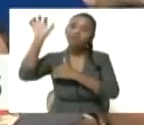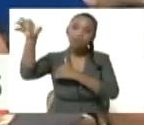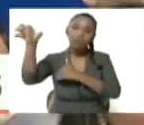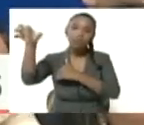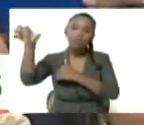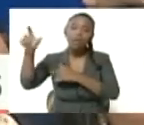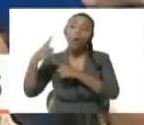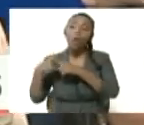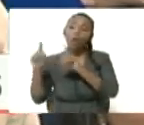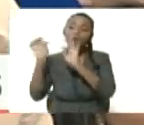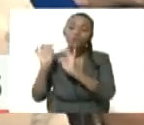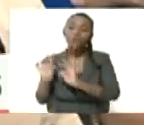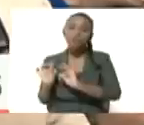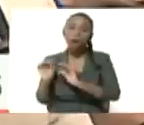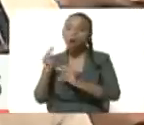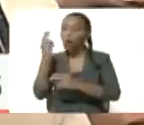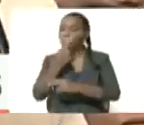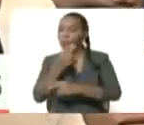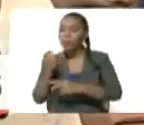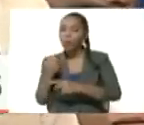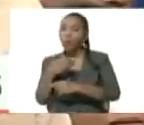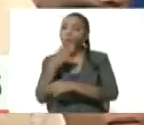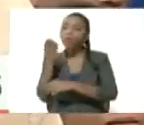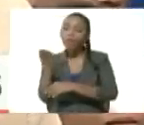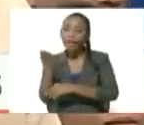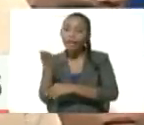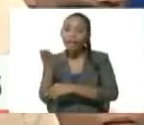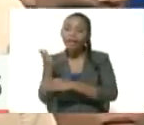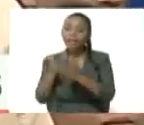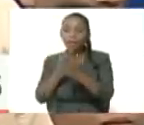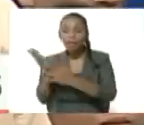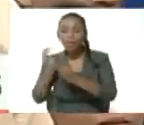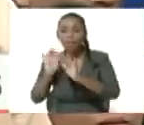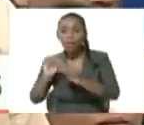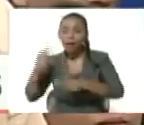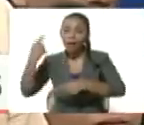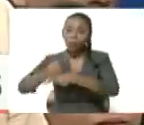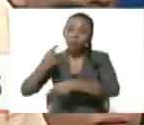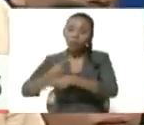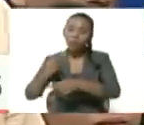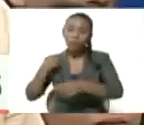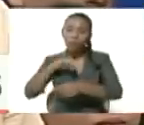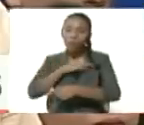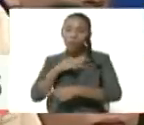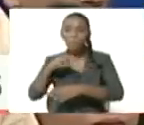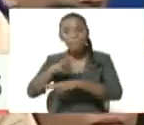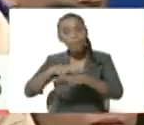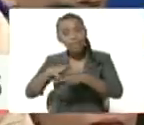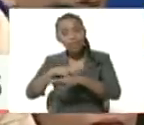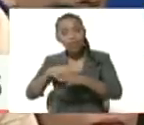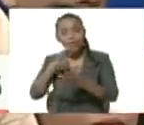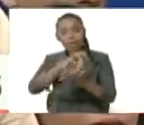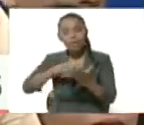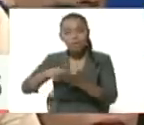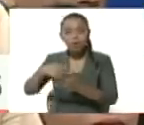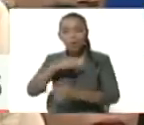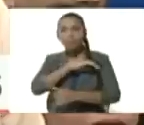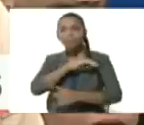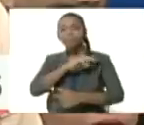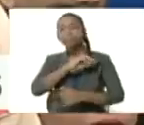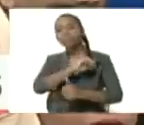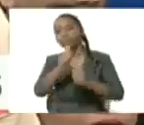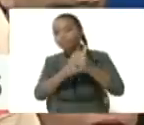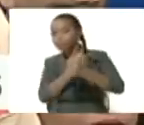Y por otra parte, comprometernos con usted a través de la instancia competente a nivel nacional, nuestro ministro de Agricultura y Tierra, nuestra vicepresidencia